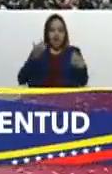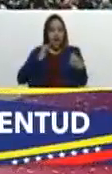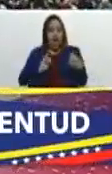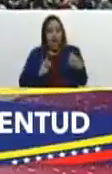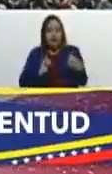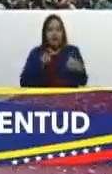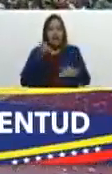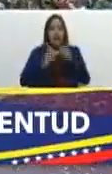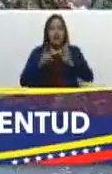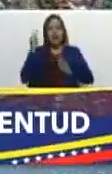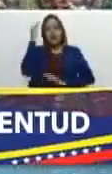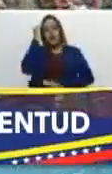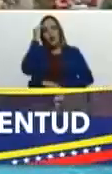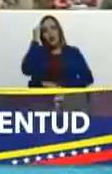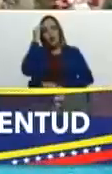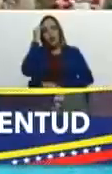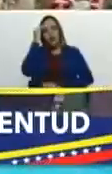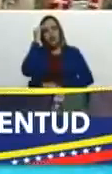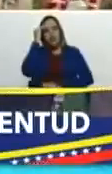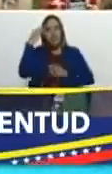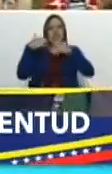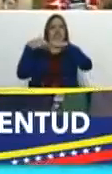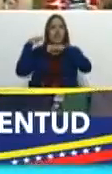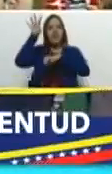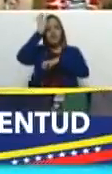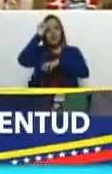algo que es la memoria, el cerebro.